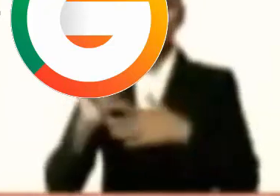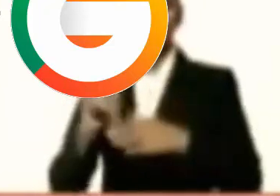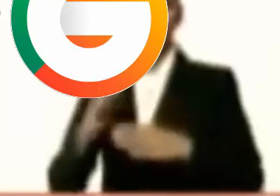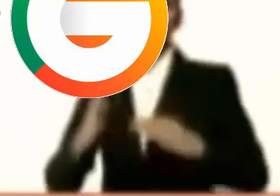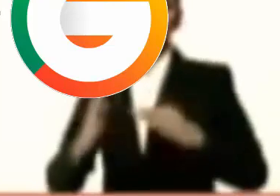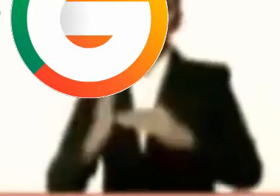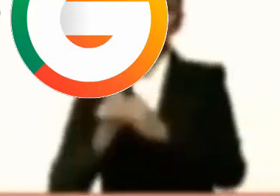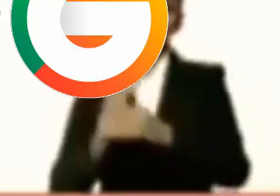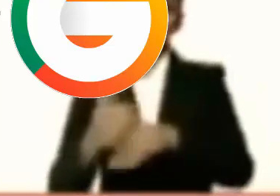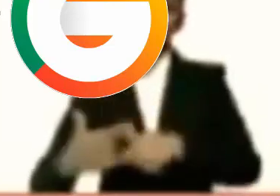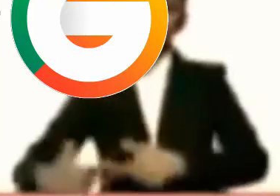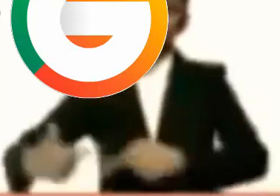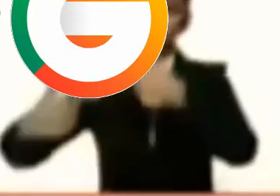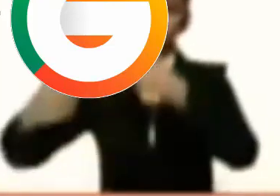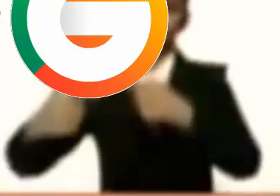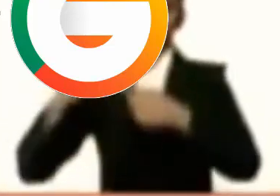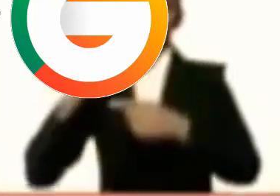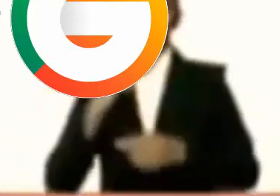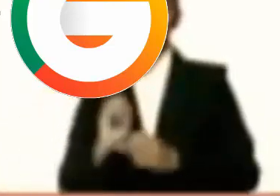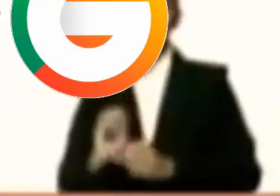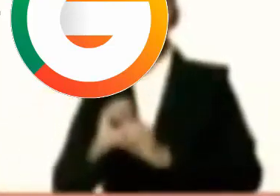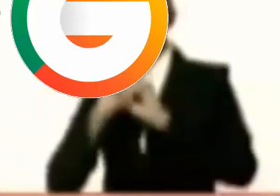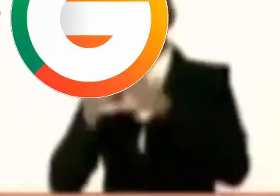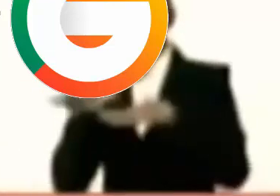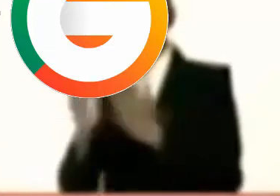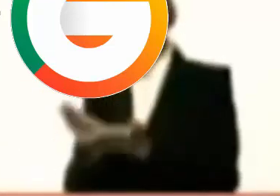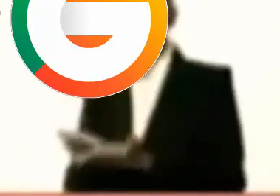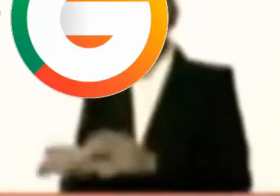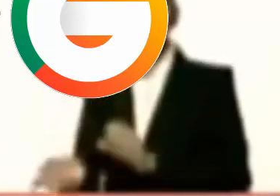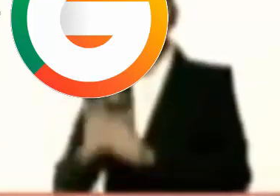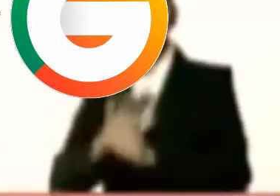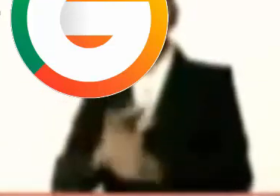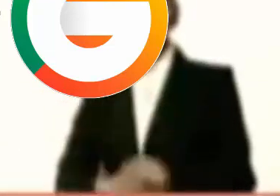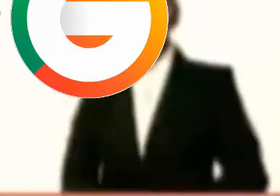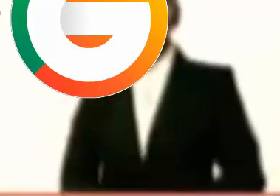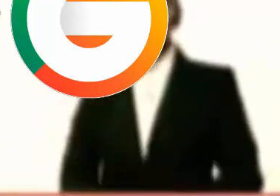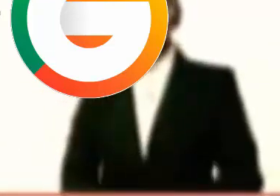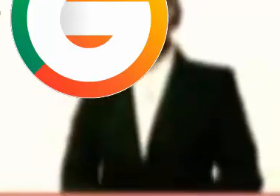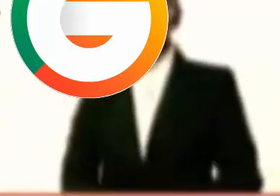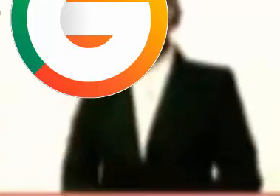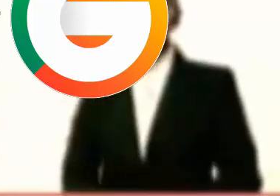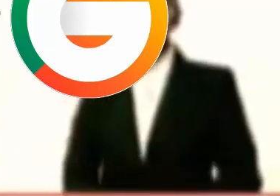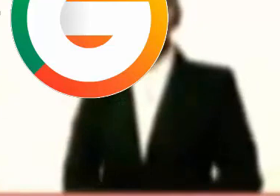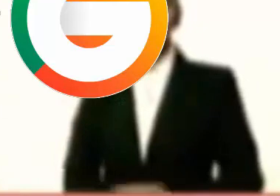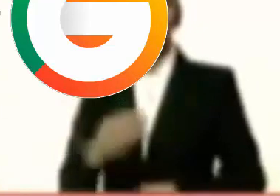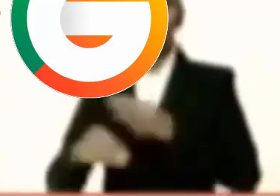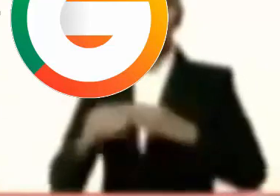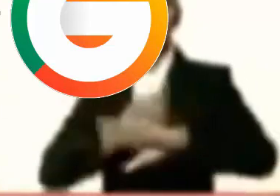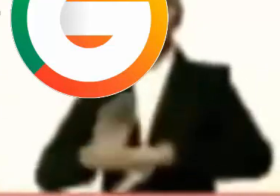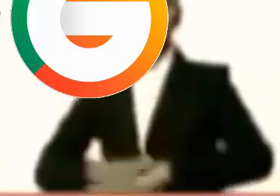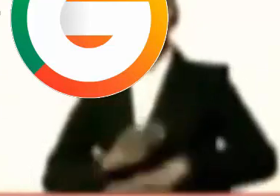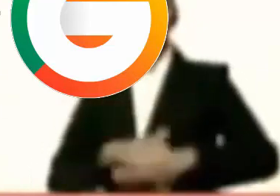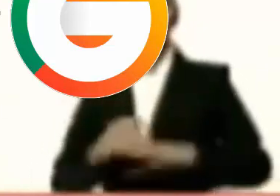en conflictos armados durante la pandemia del coronavirus. ha hecho un llamado a la